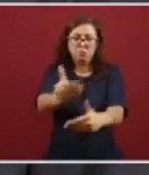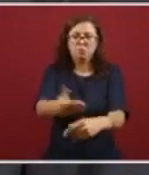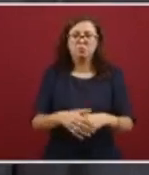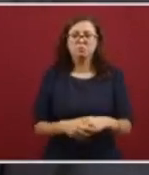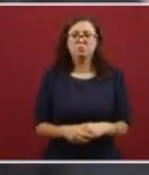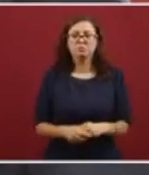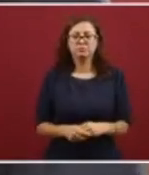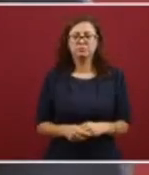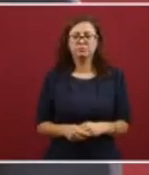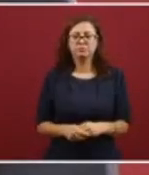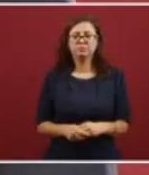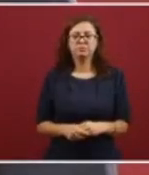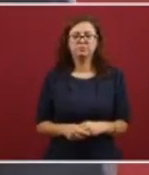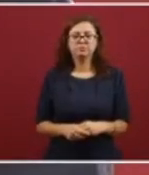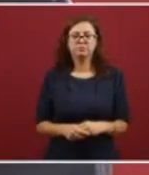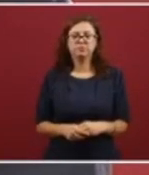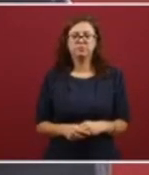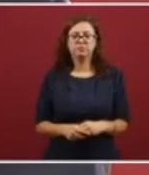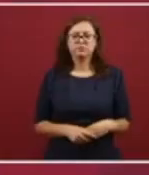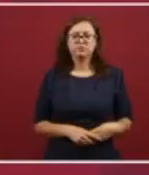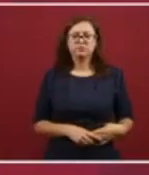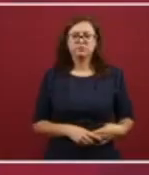y que están